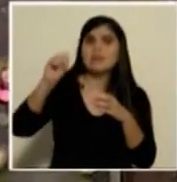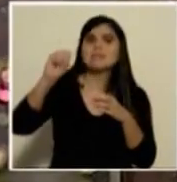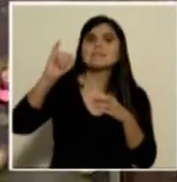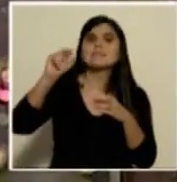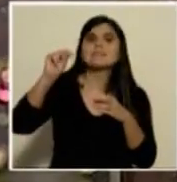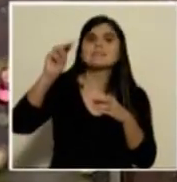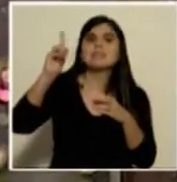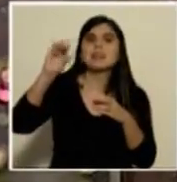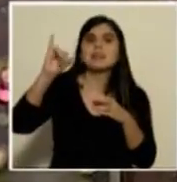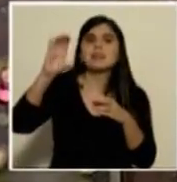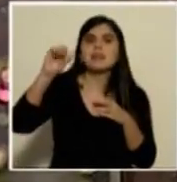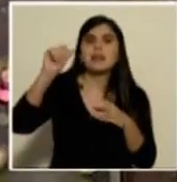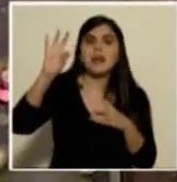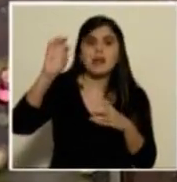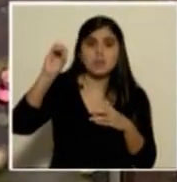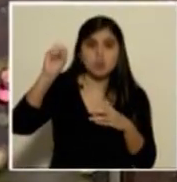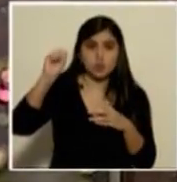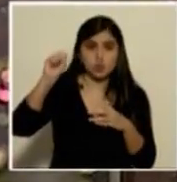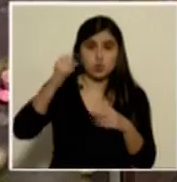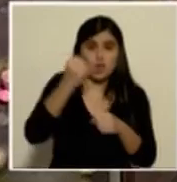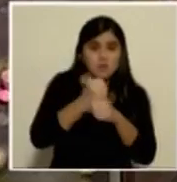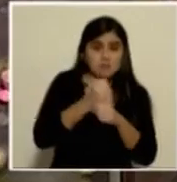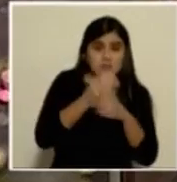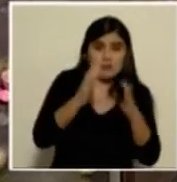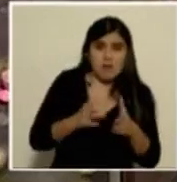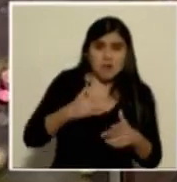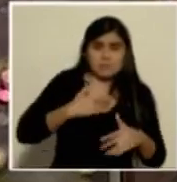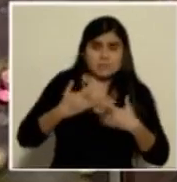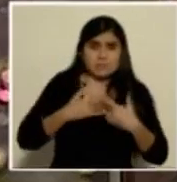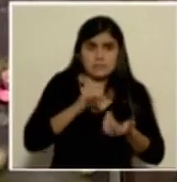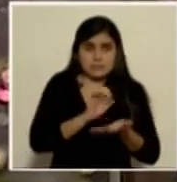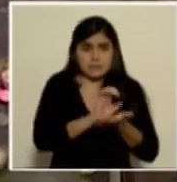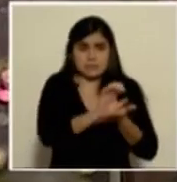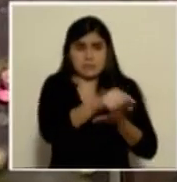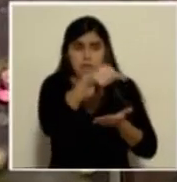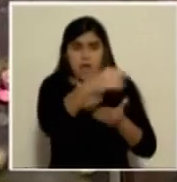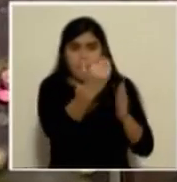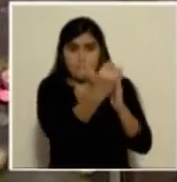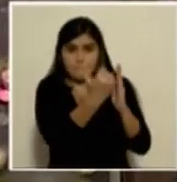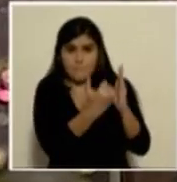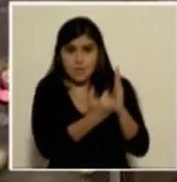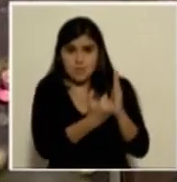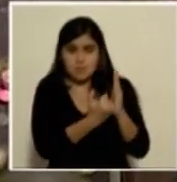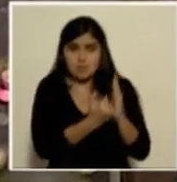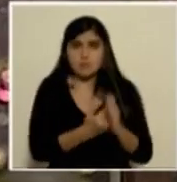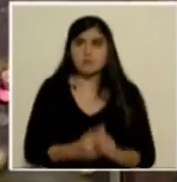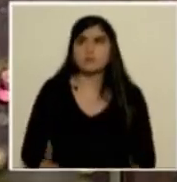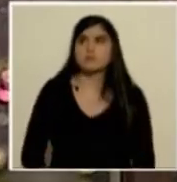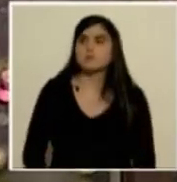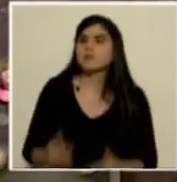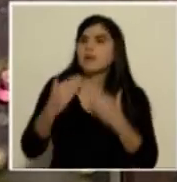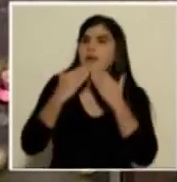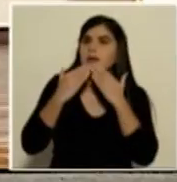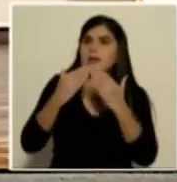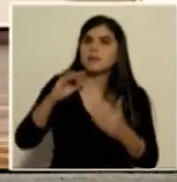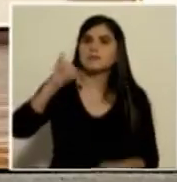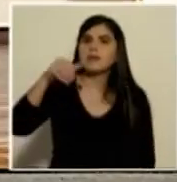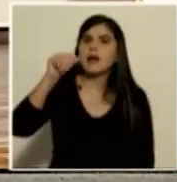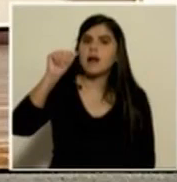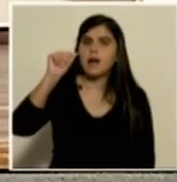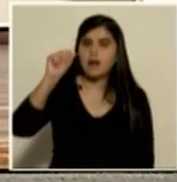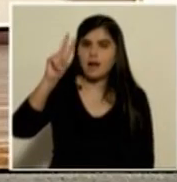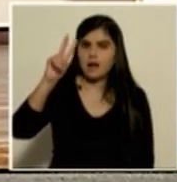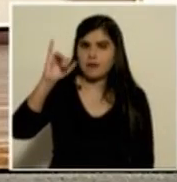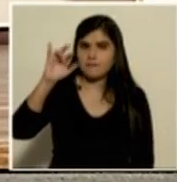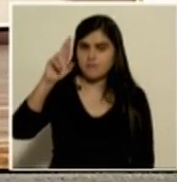Los trabajadores siguen sintiéndose excluidos de estas medidas y del apoyo que ellos pudieran brindar. Gracias, don Javier, por sus consultas. Señora ministra. A